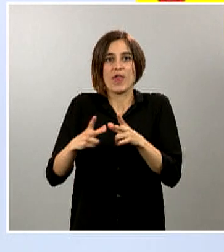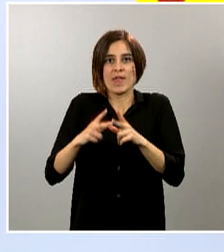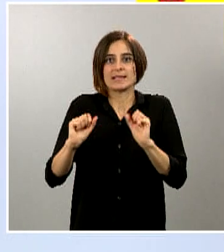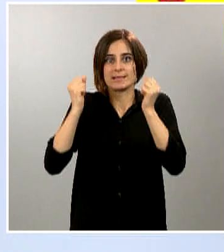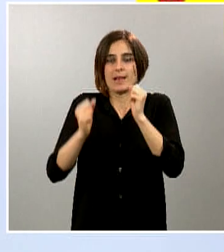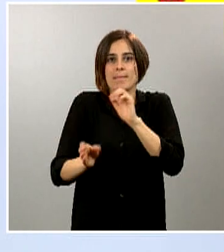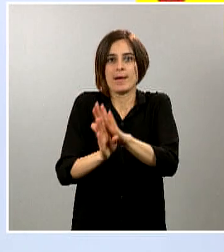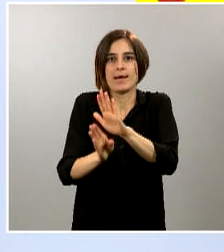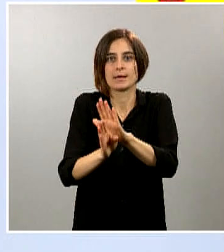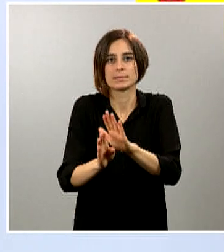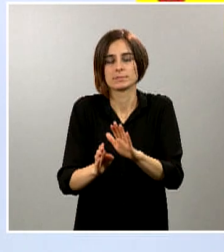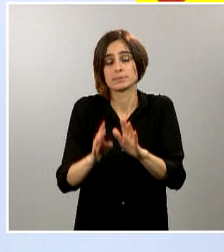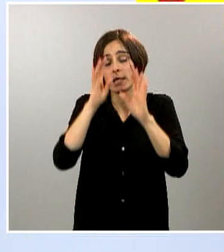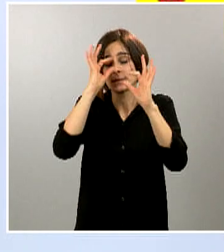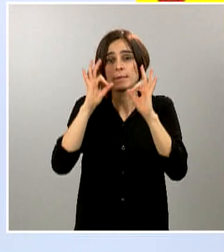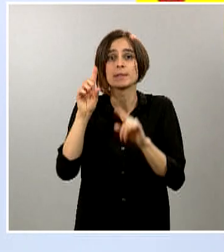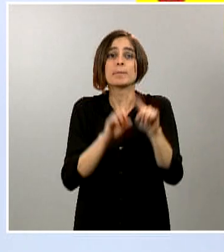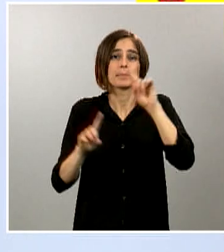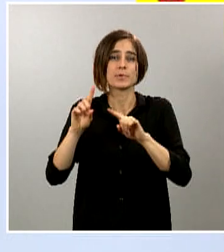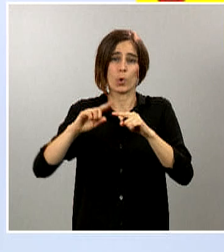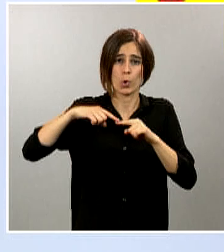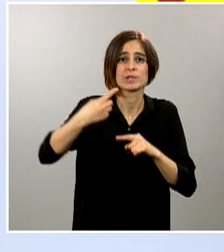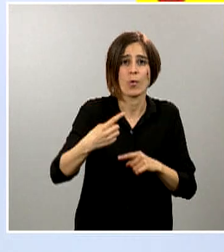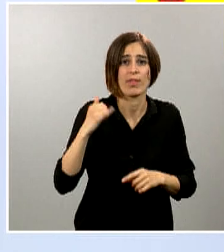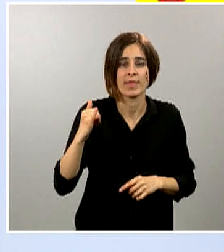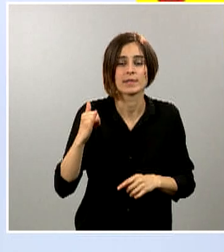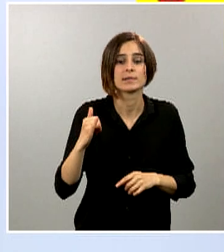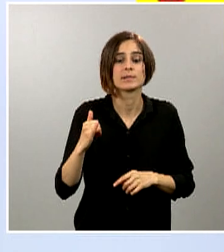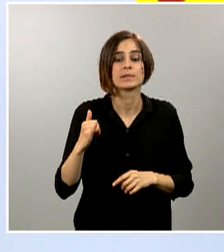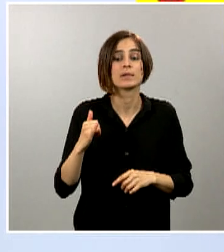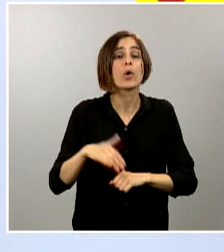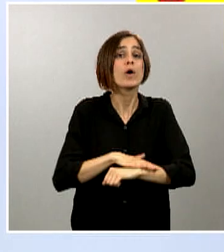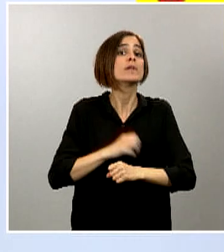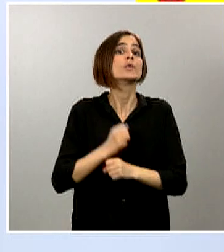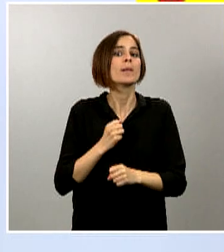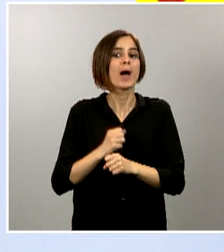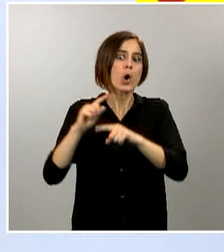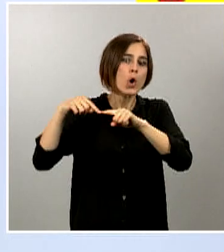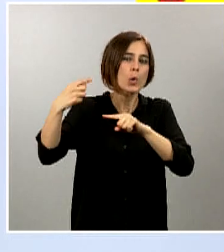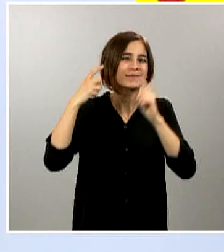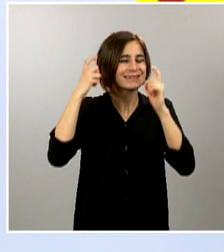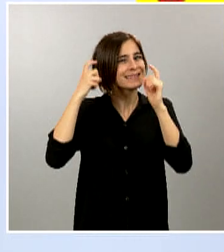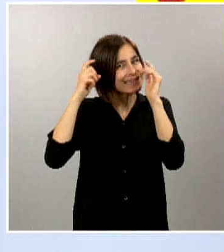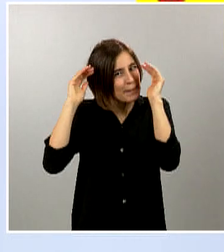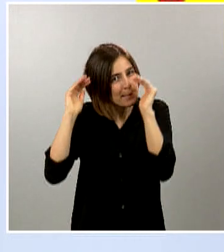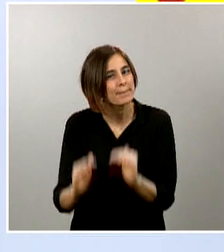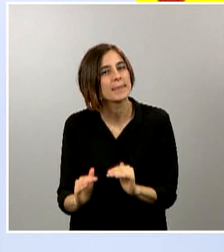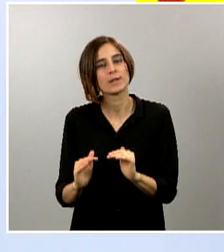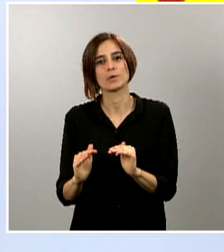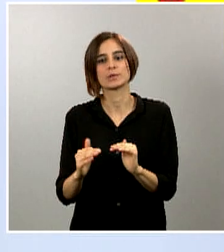costes. El trabajo del Gobierno es minimizar esos costes y hacer un reparto justo de